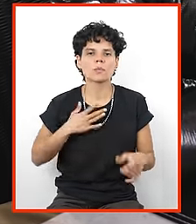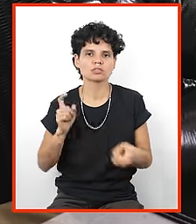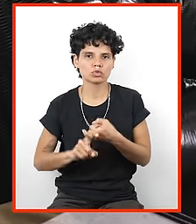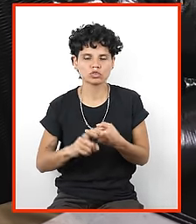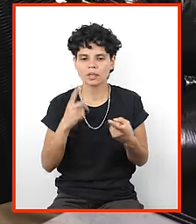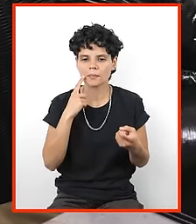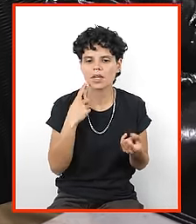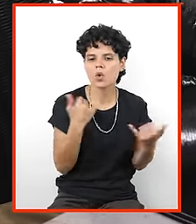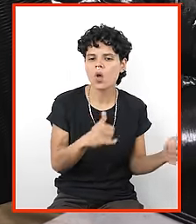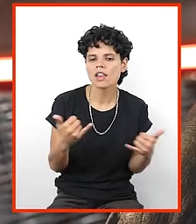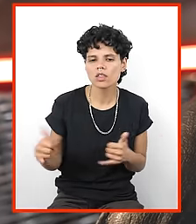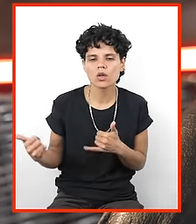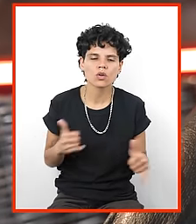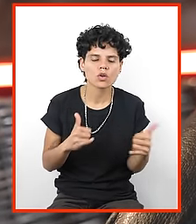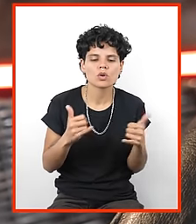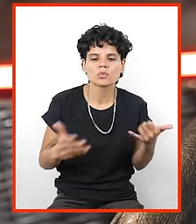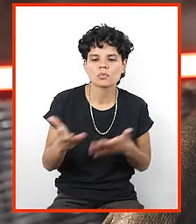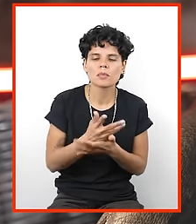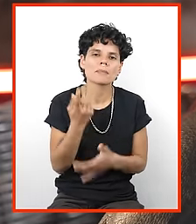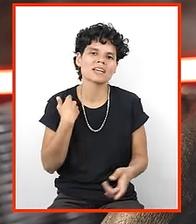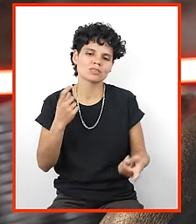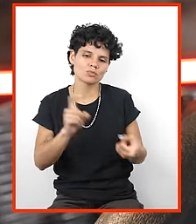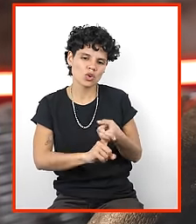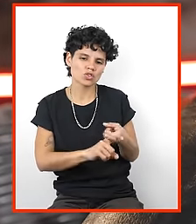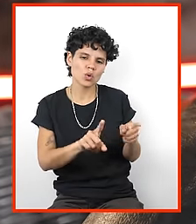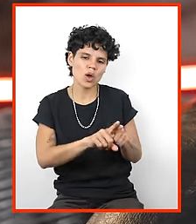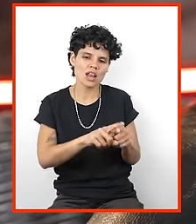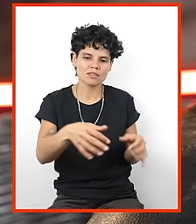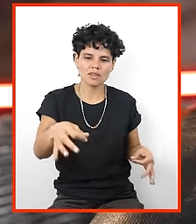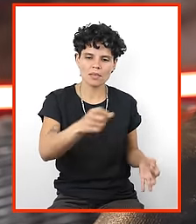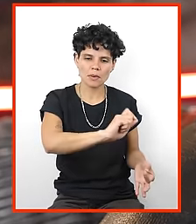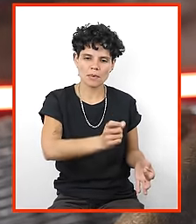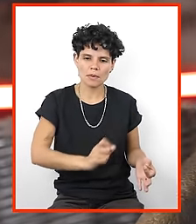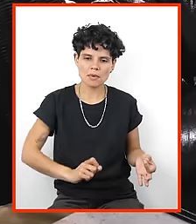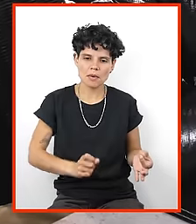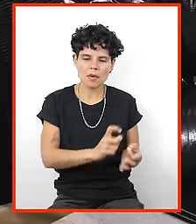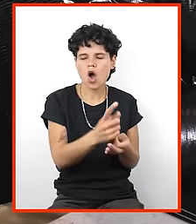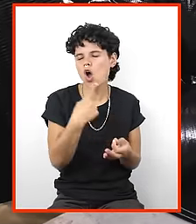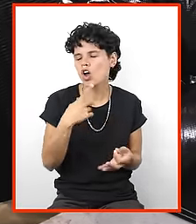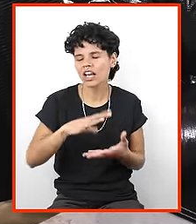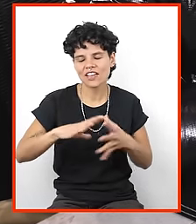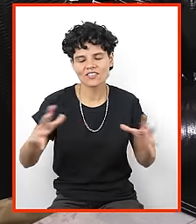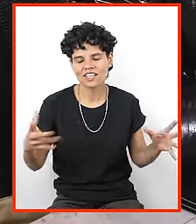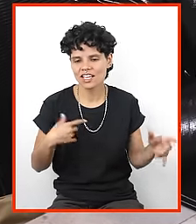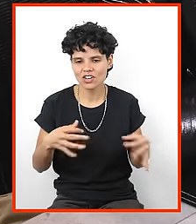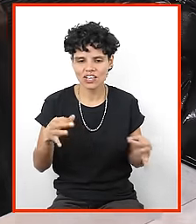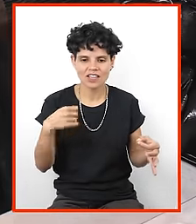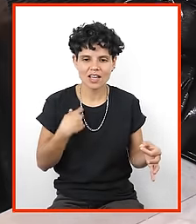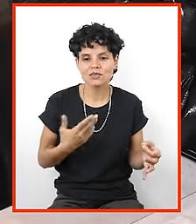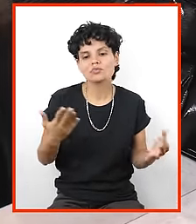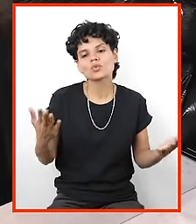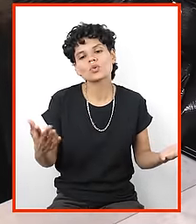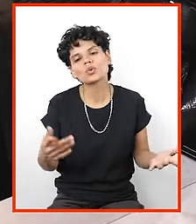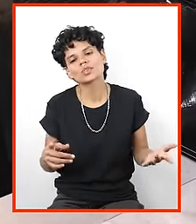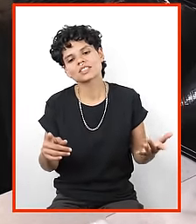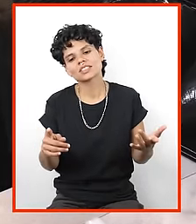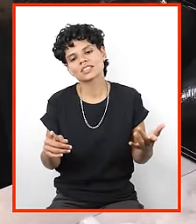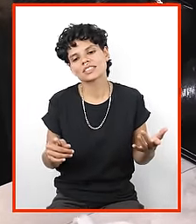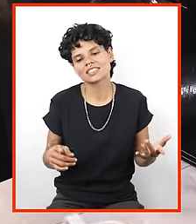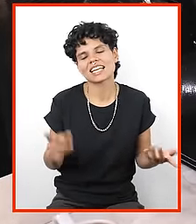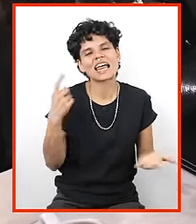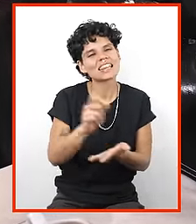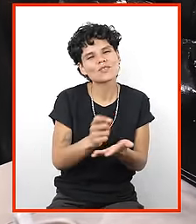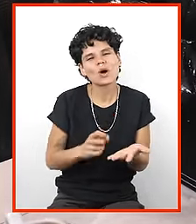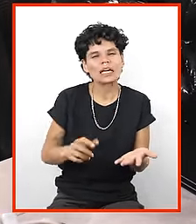Entonces estábamos jugando y qué sé yo. Y mi marido, bueno, hizo un dibujo horrible. Entonces mi marido me dice, pucha, dibujar, bueno, no es tu